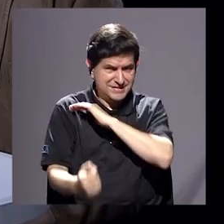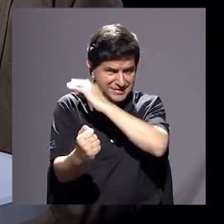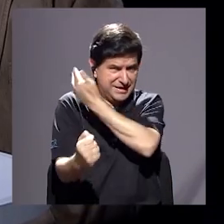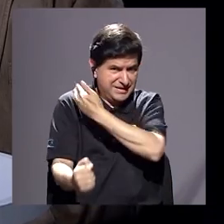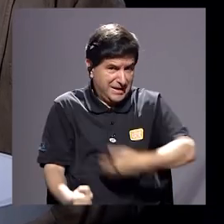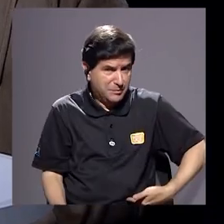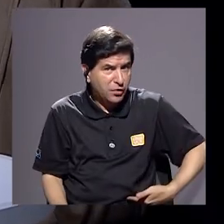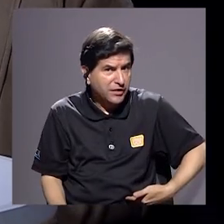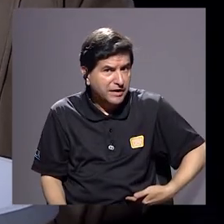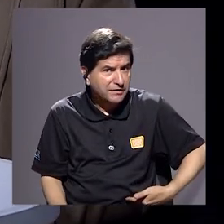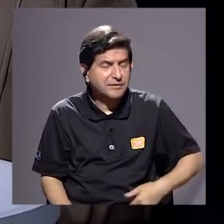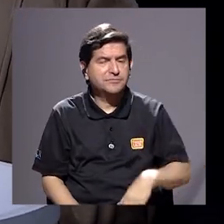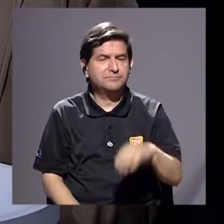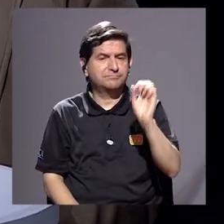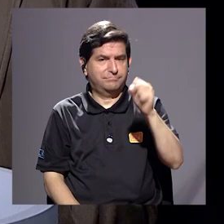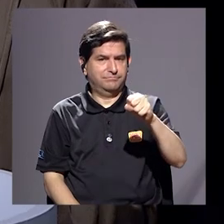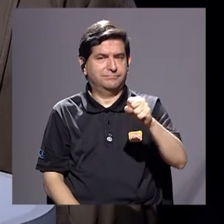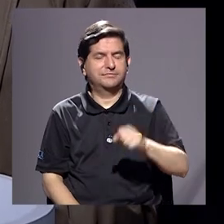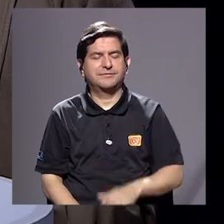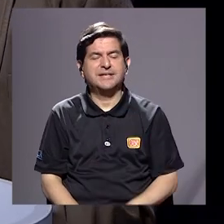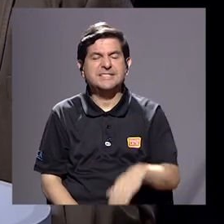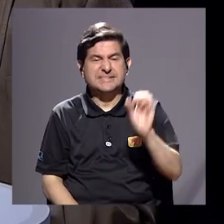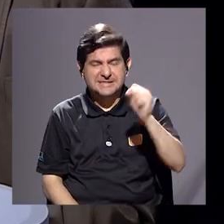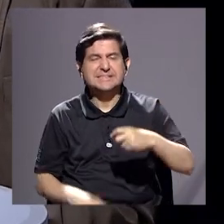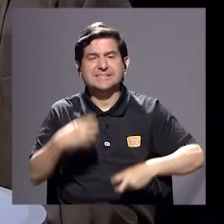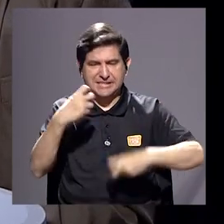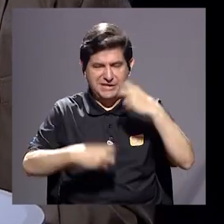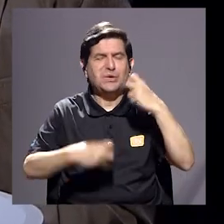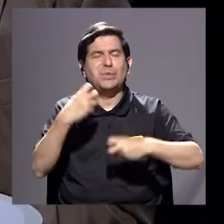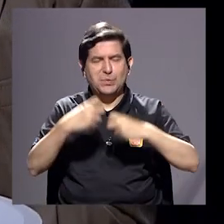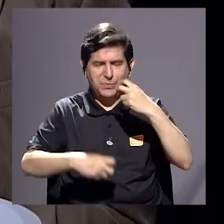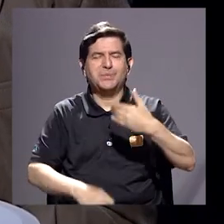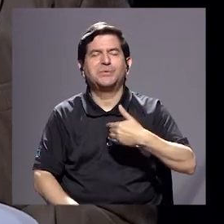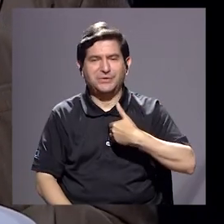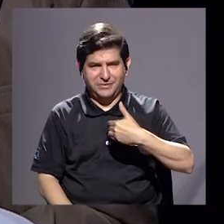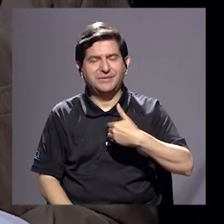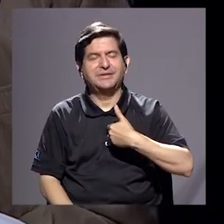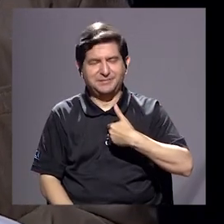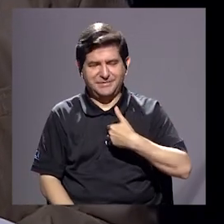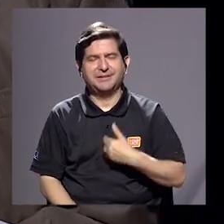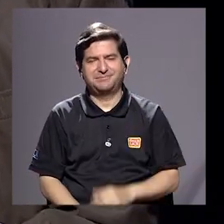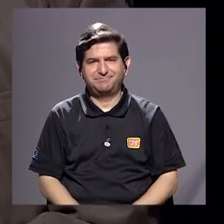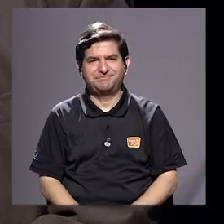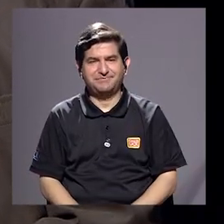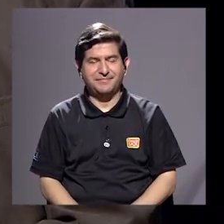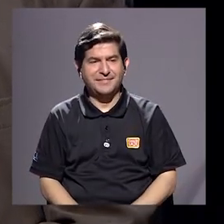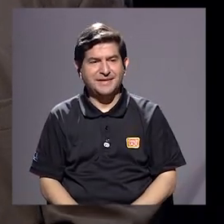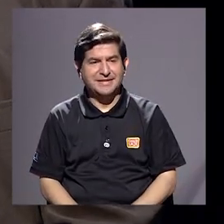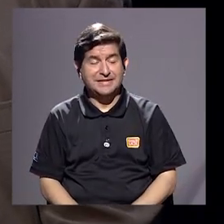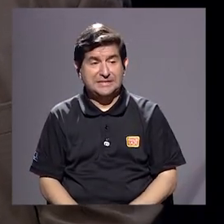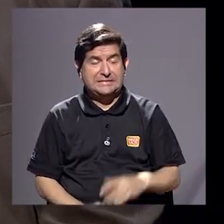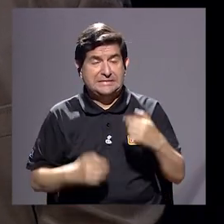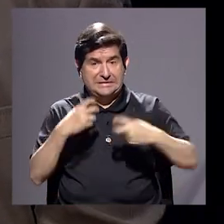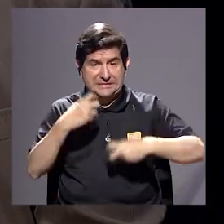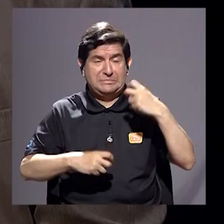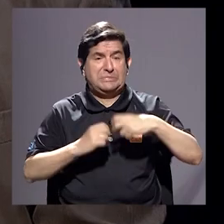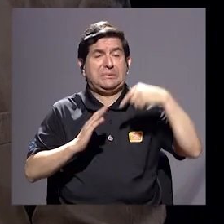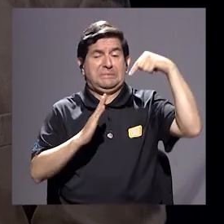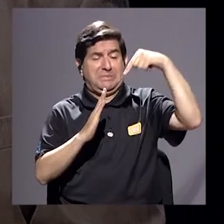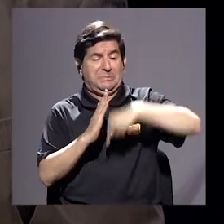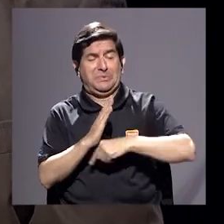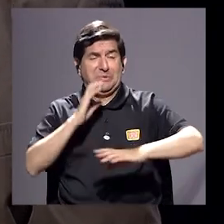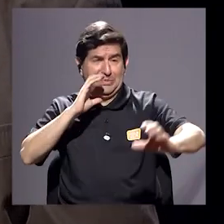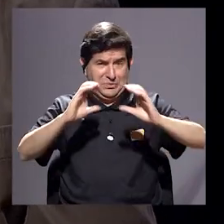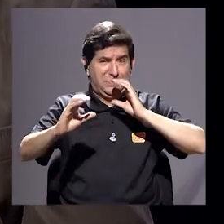ejecutivo sí si hay un problema evidentemente tienen problemas serios de comunicación